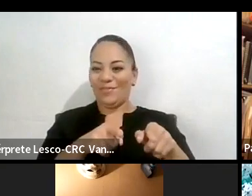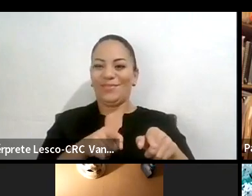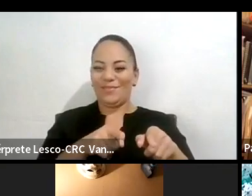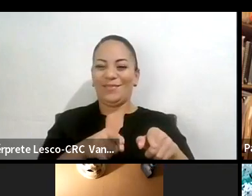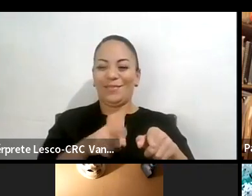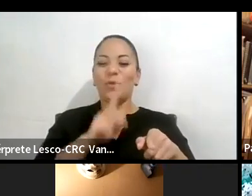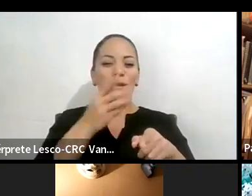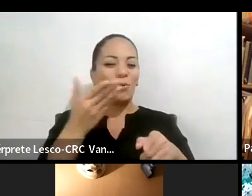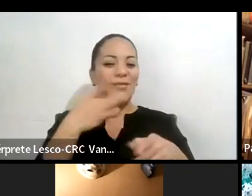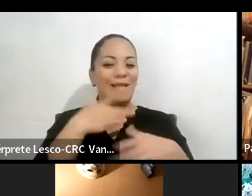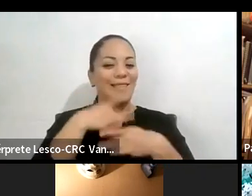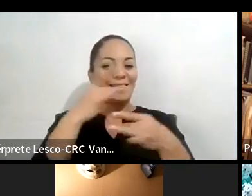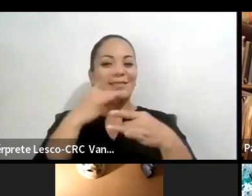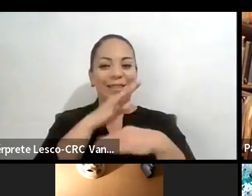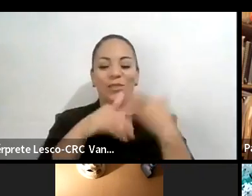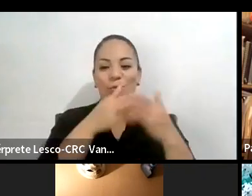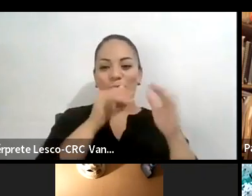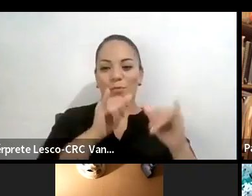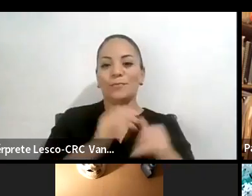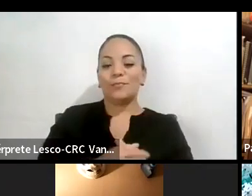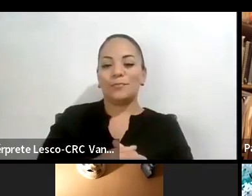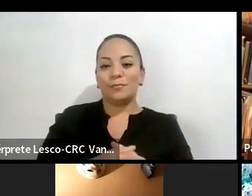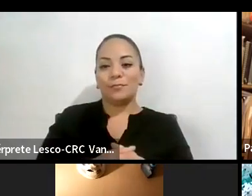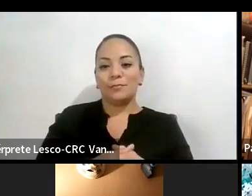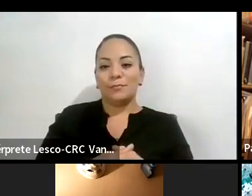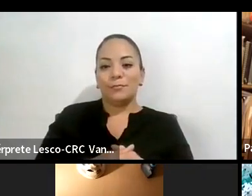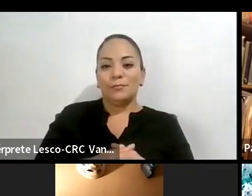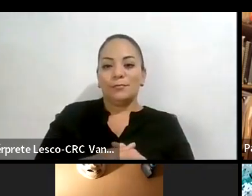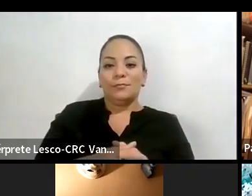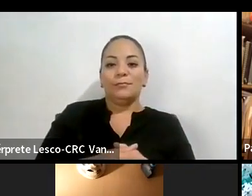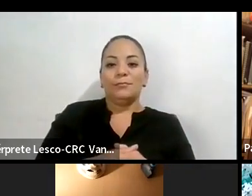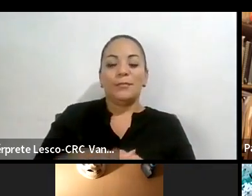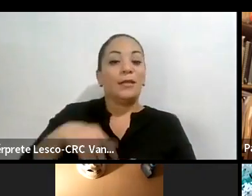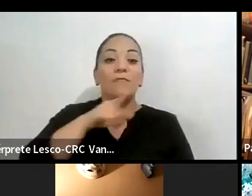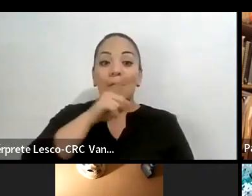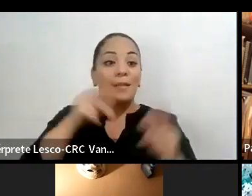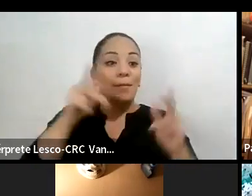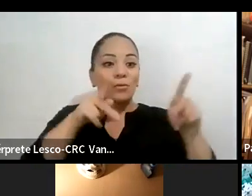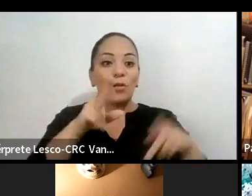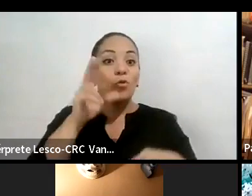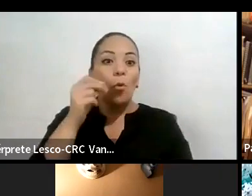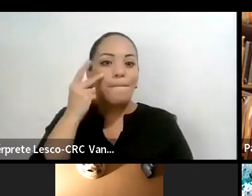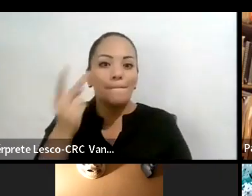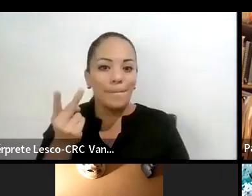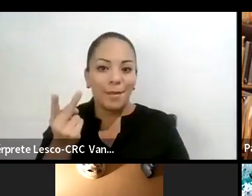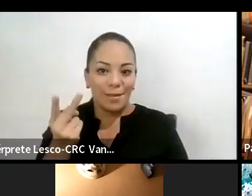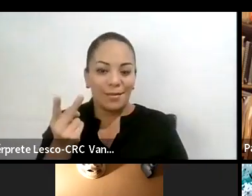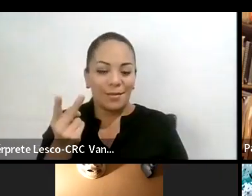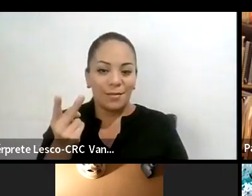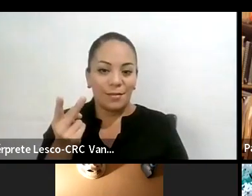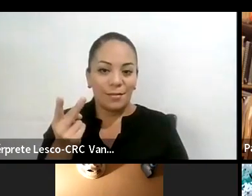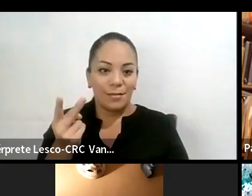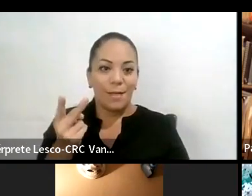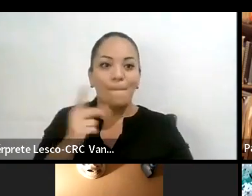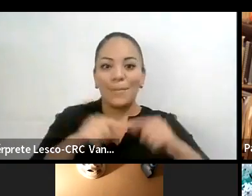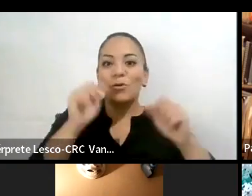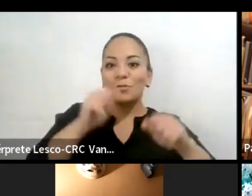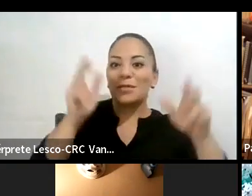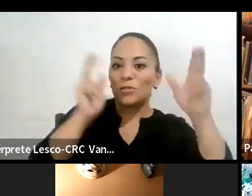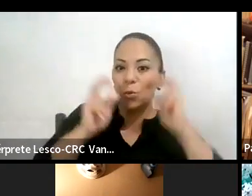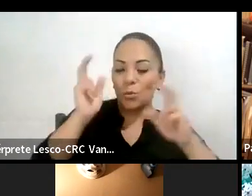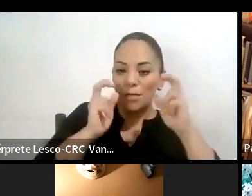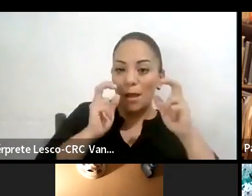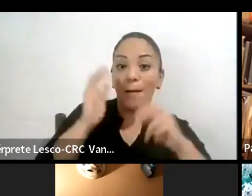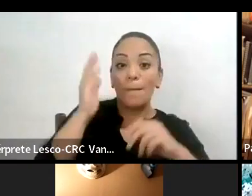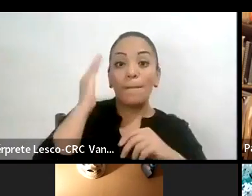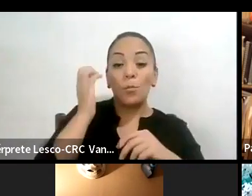más interesantes de todo esto, que si bien es cierto, eso no se está viendo, la idea es que sí se escuche, porque al interpretarse tiene que haber